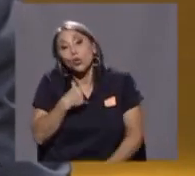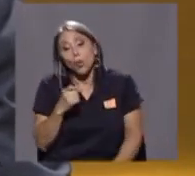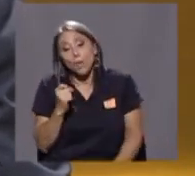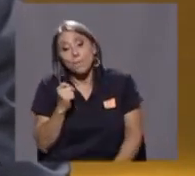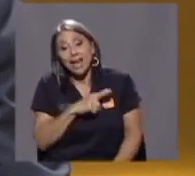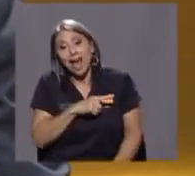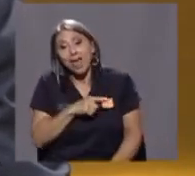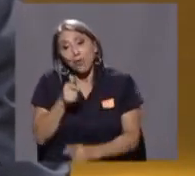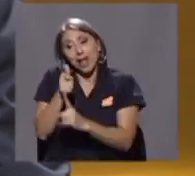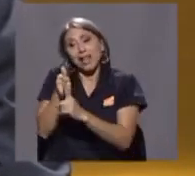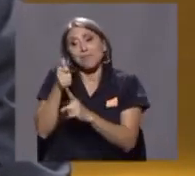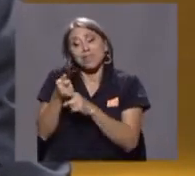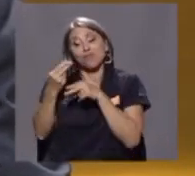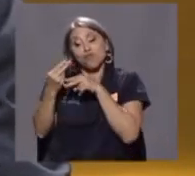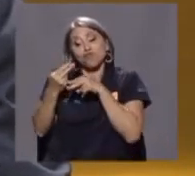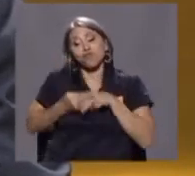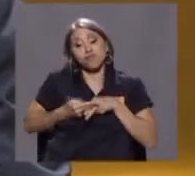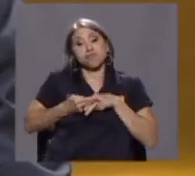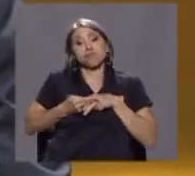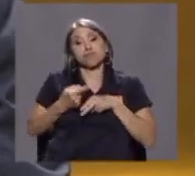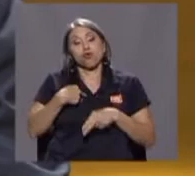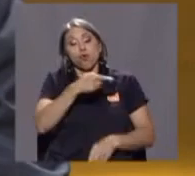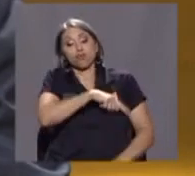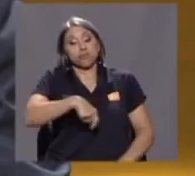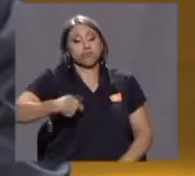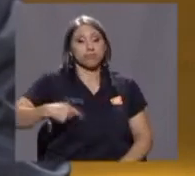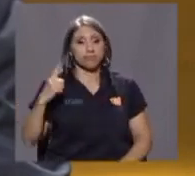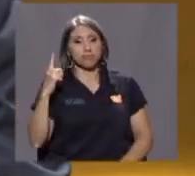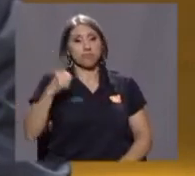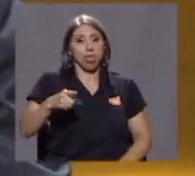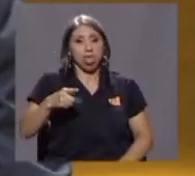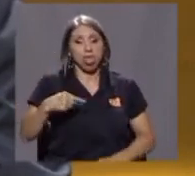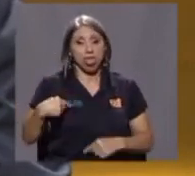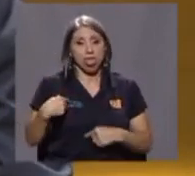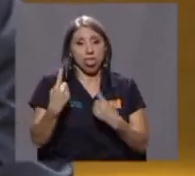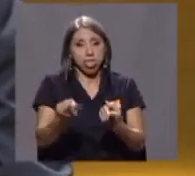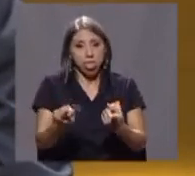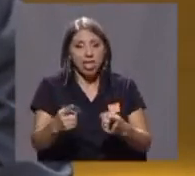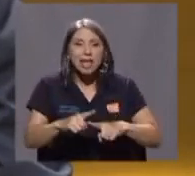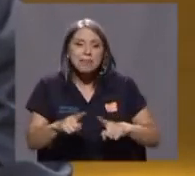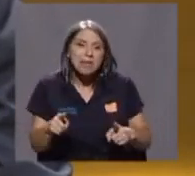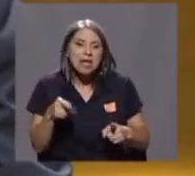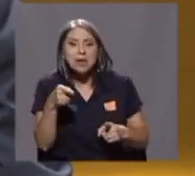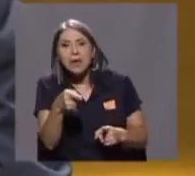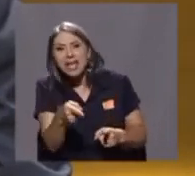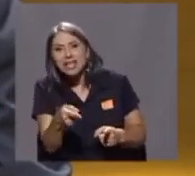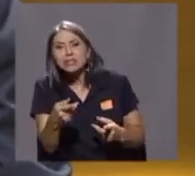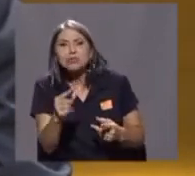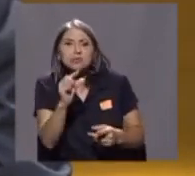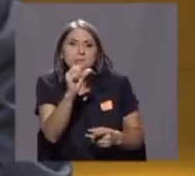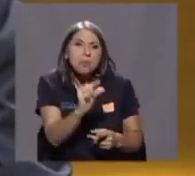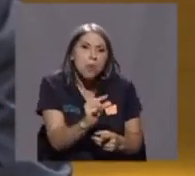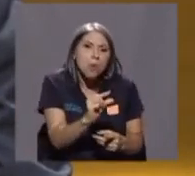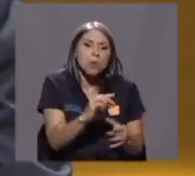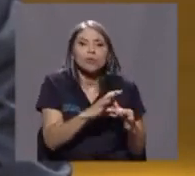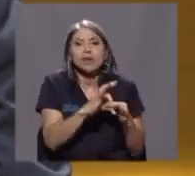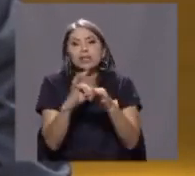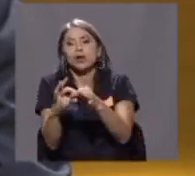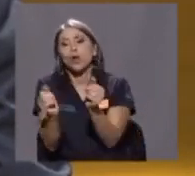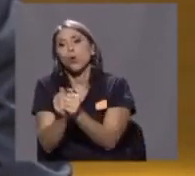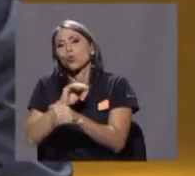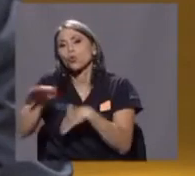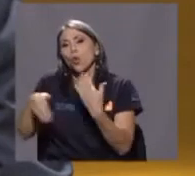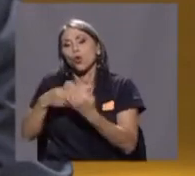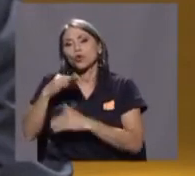dictador vitalicio, pero eso en el fondo es una pecata minuta en relación con todos los beneficios que le dio al